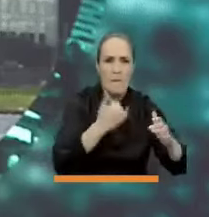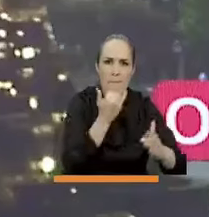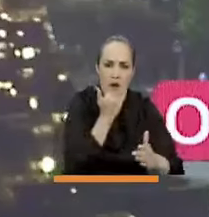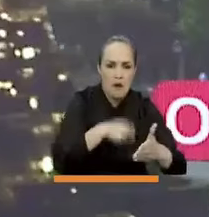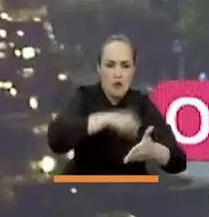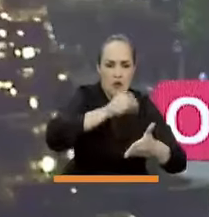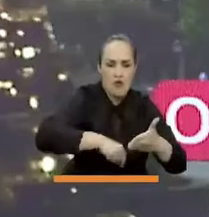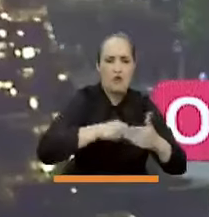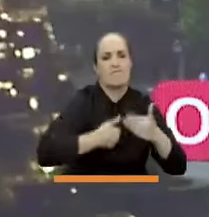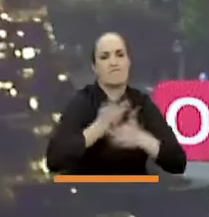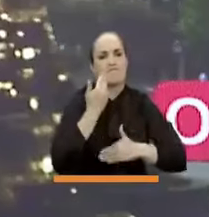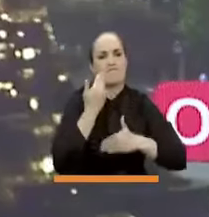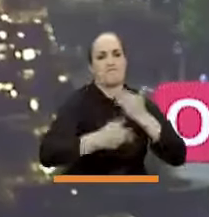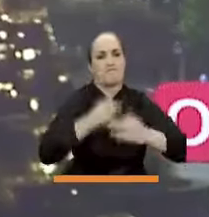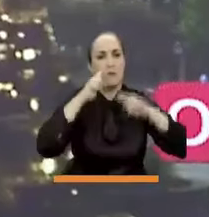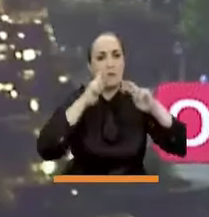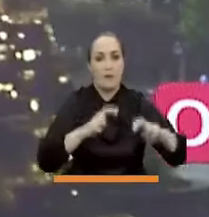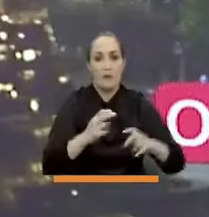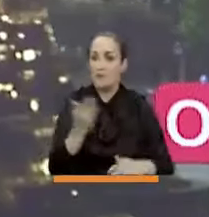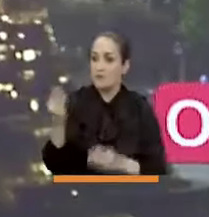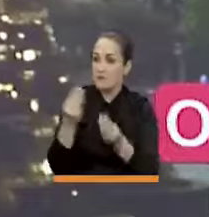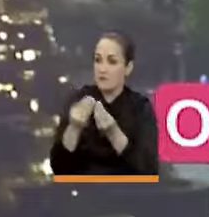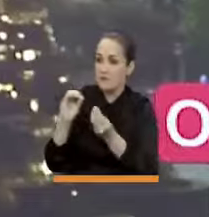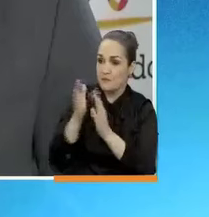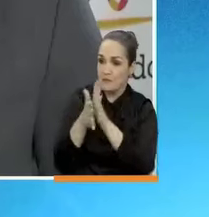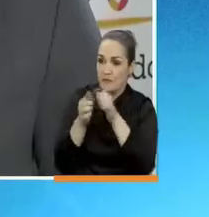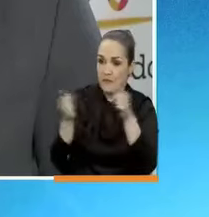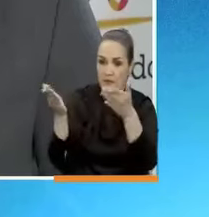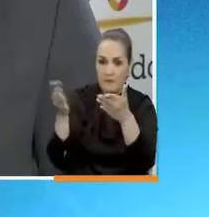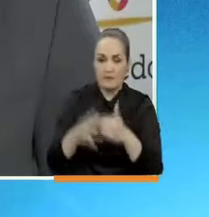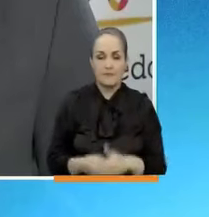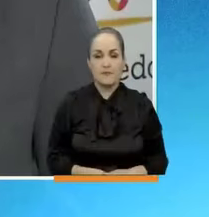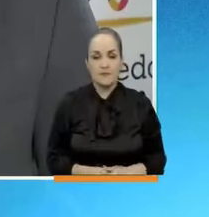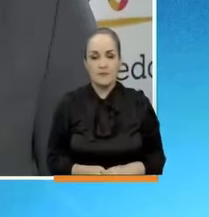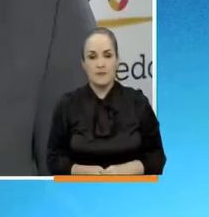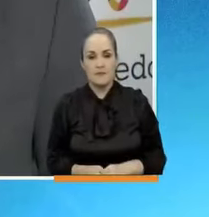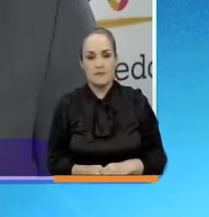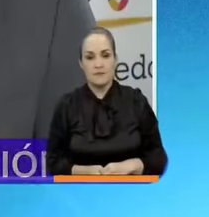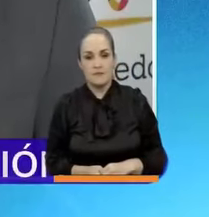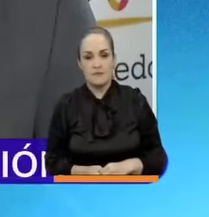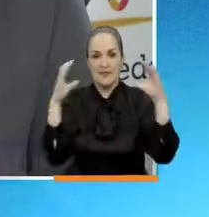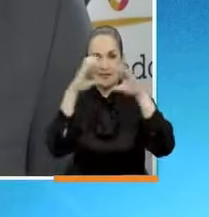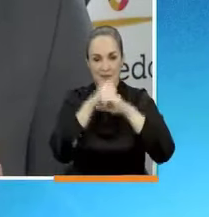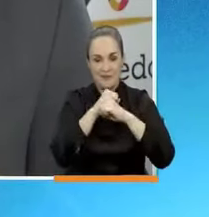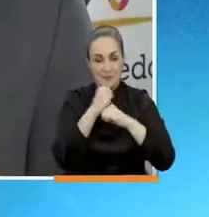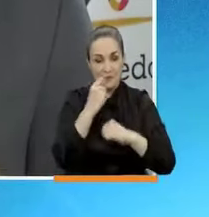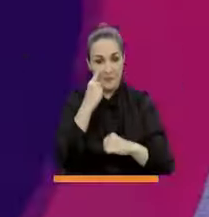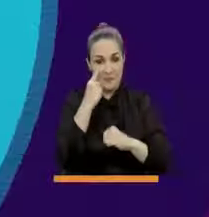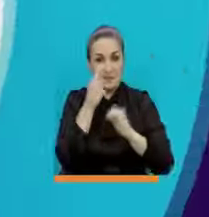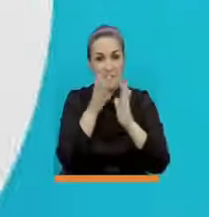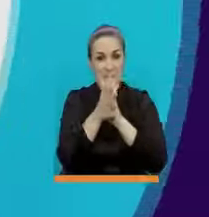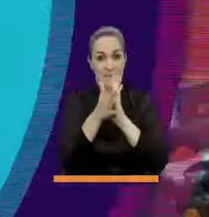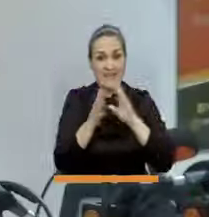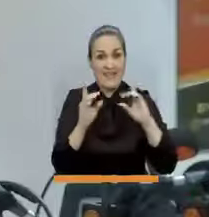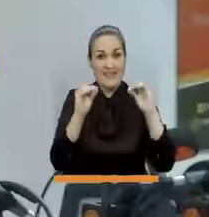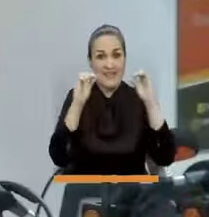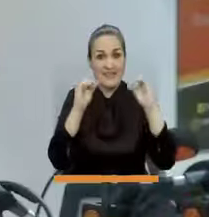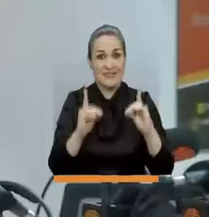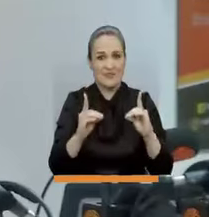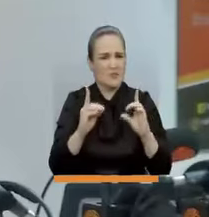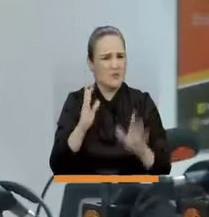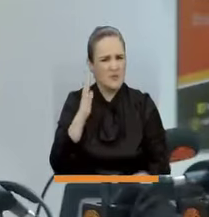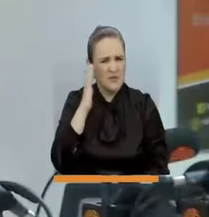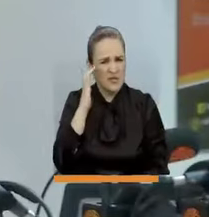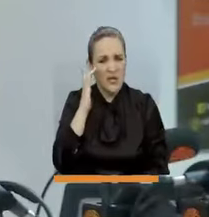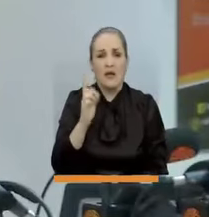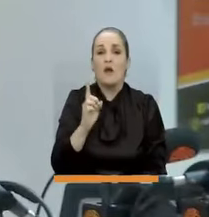giro, ojalá para bien, y que por fin caigan en Colombia las cabezas mayores de este entramado. Estas decisiones se tomaron luego de que se